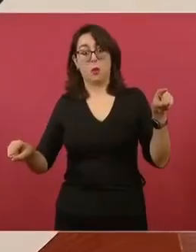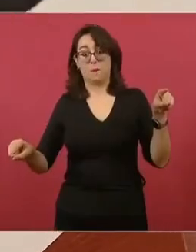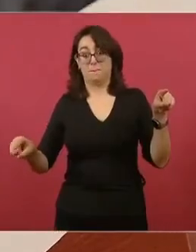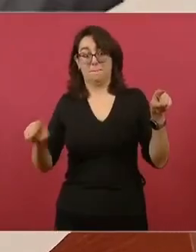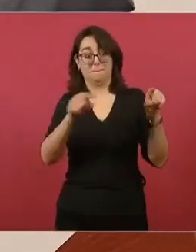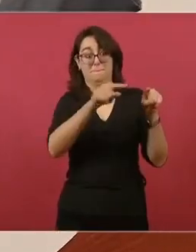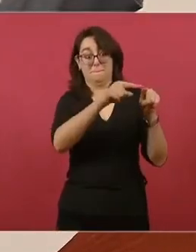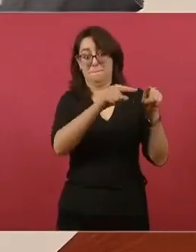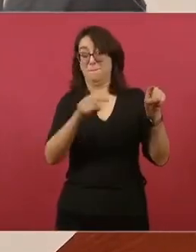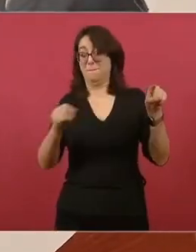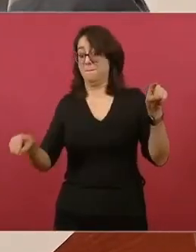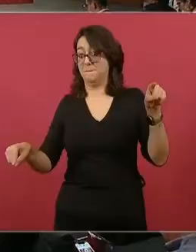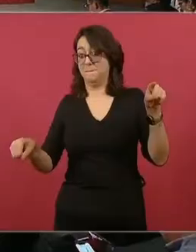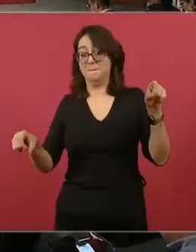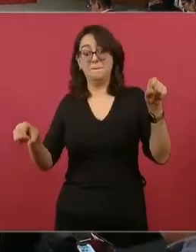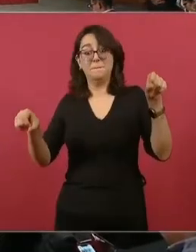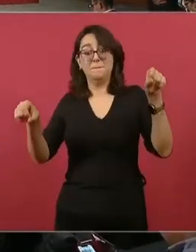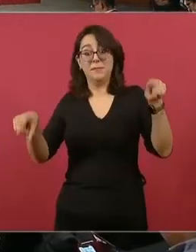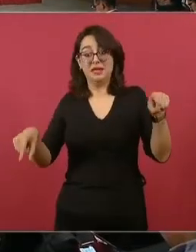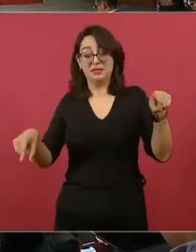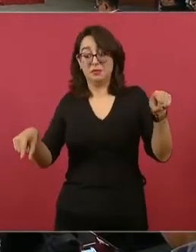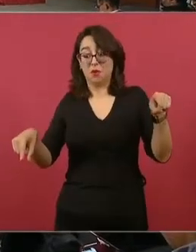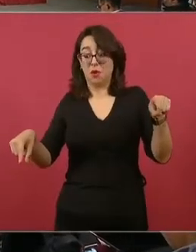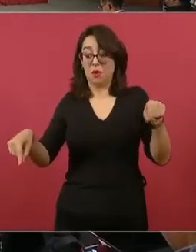solo terraplén.